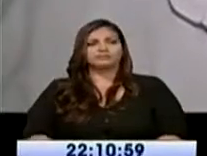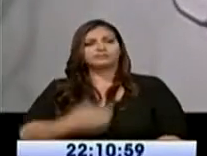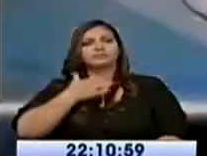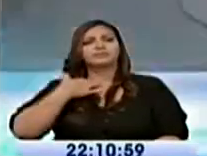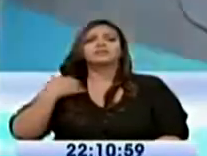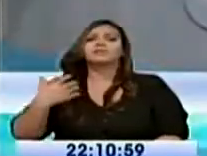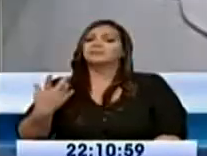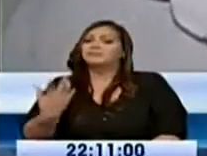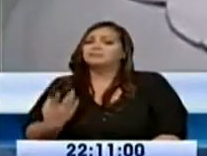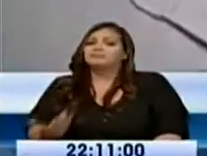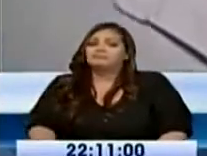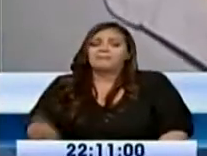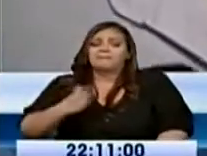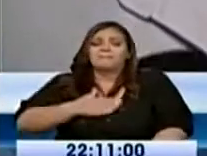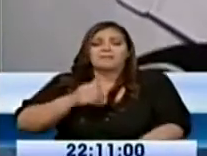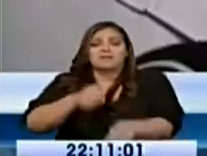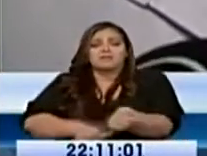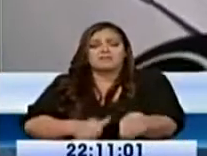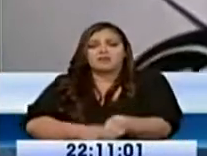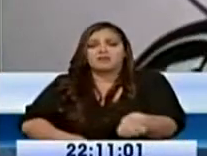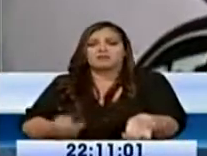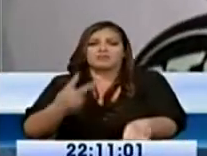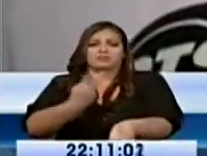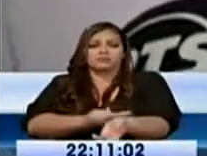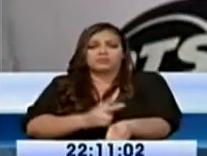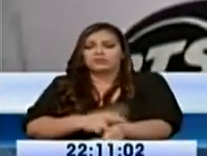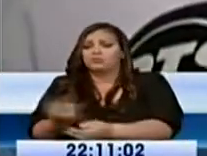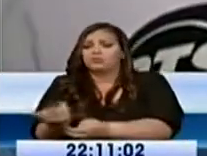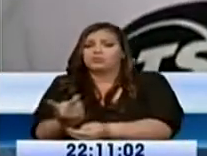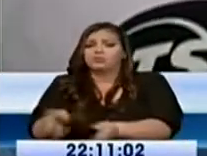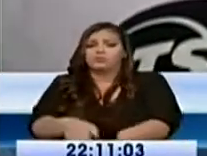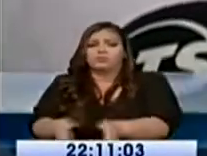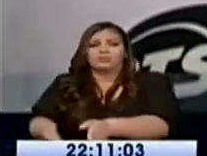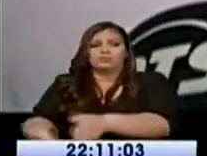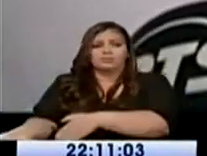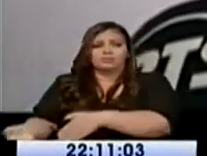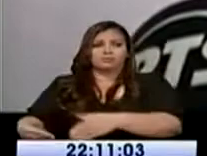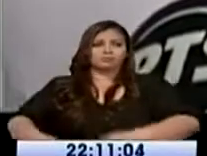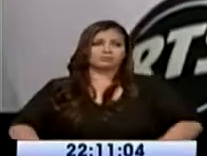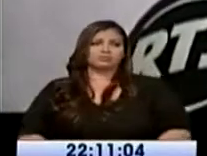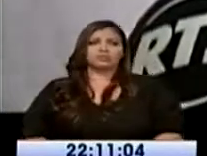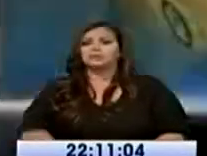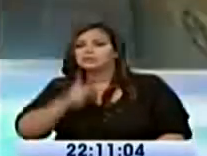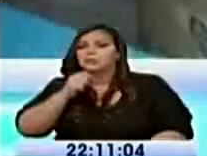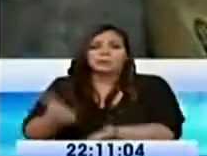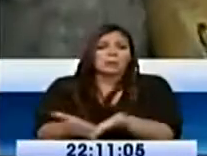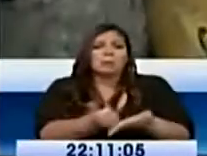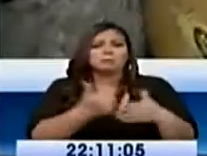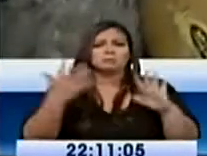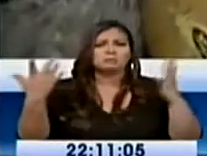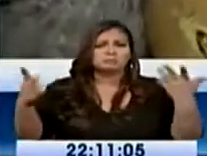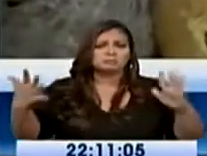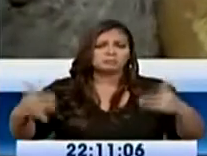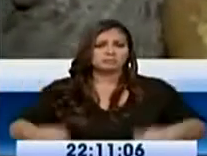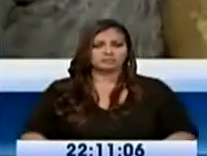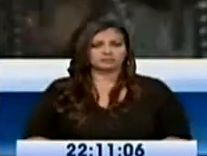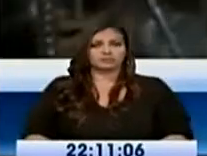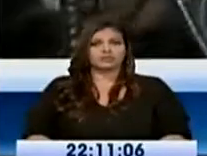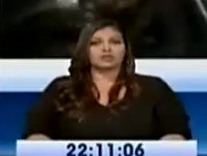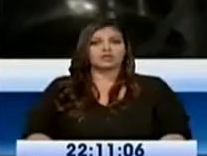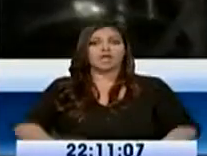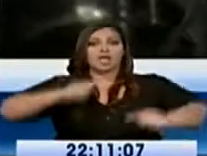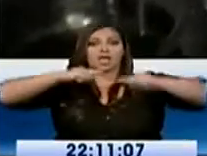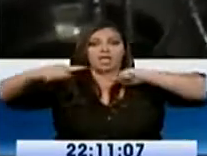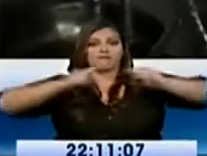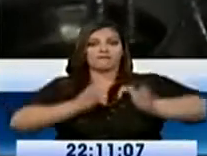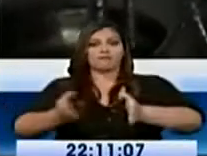la familia, mi sobrino y mi hermano. No tenemos ayuda. Con agua de aquí, con tacho, así como usted ve. Según el jefe del cuerpo de bomberos